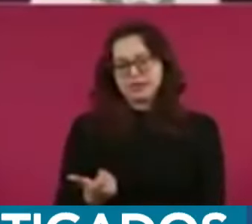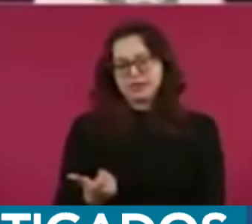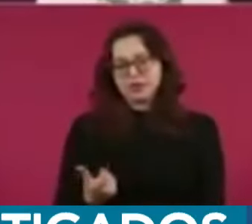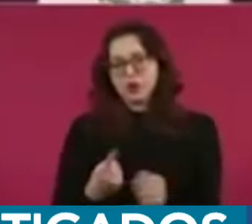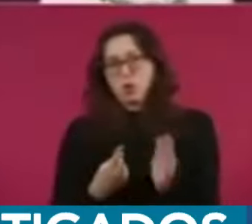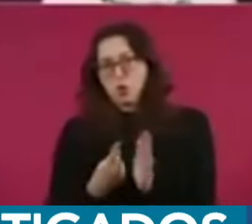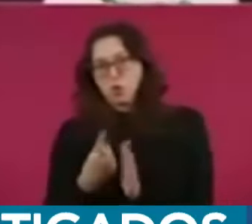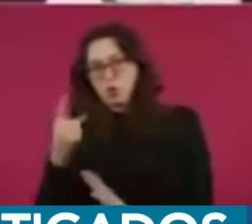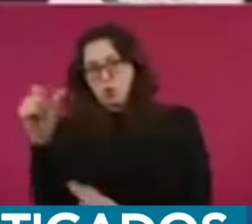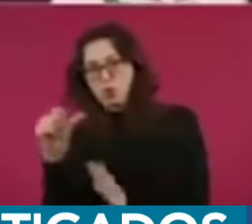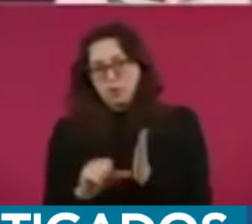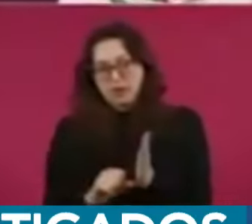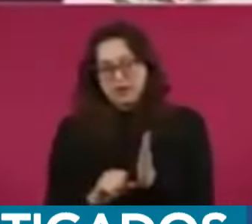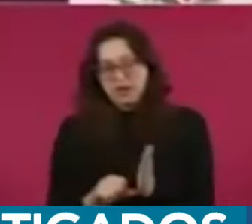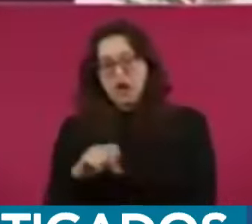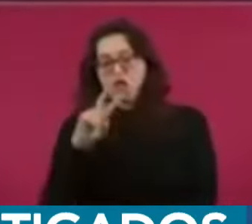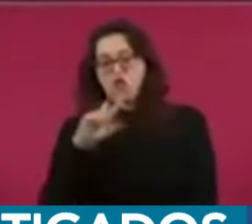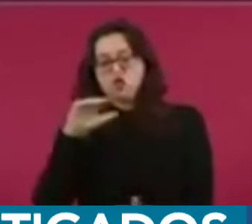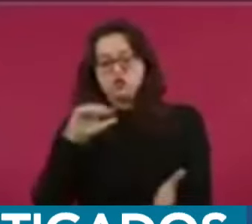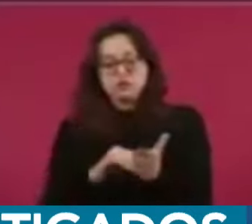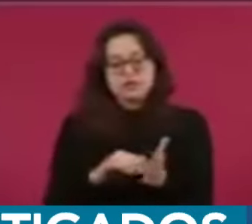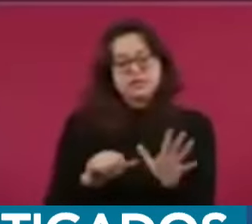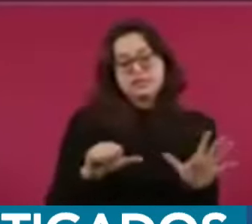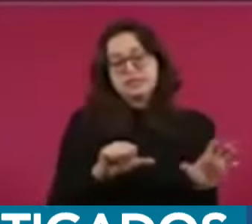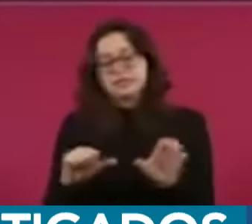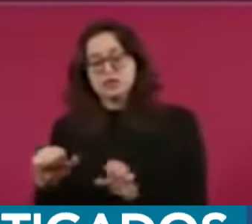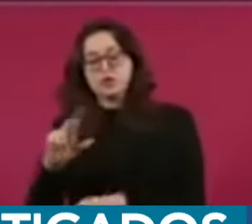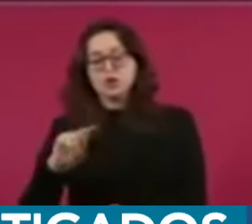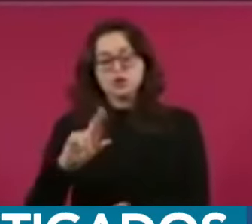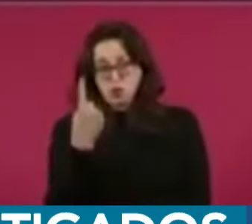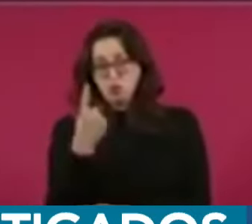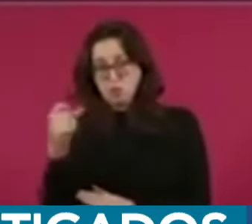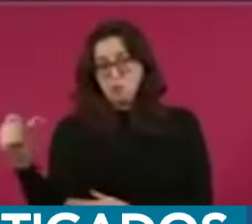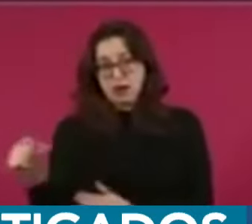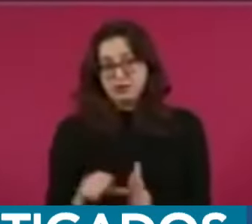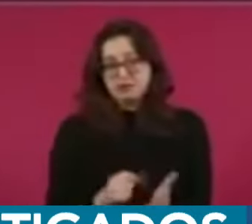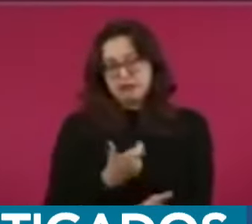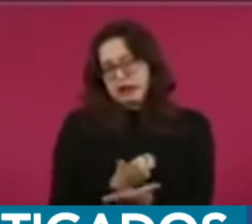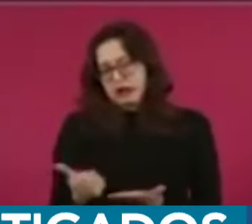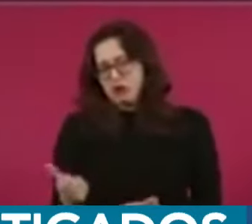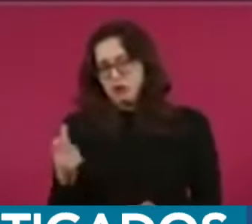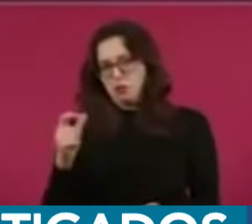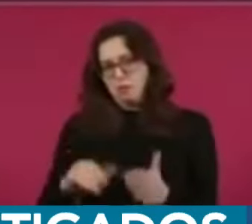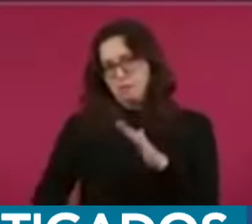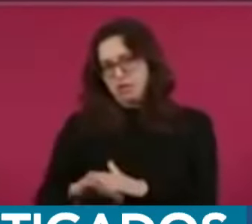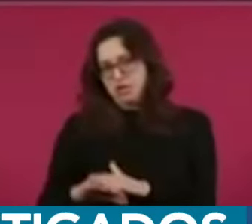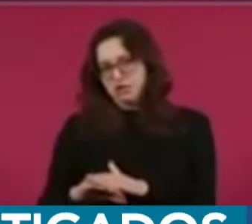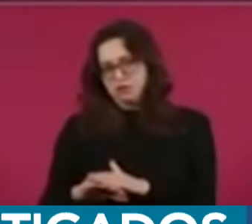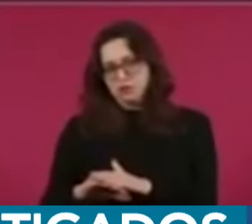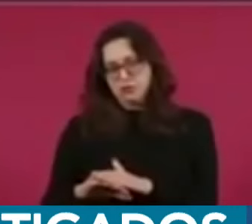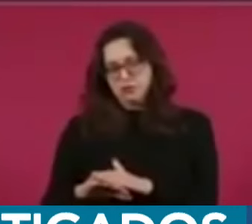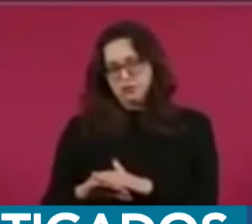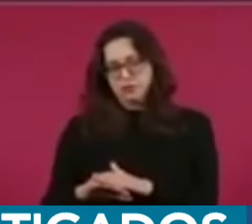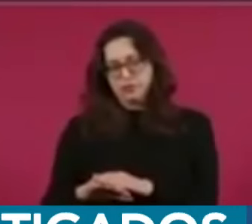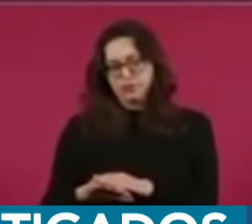empresas de fachada para obtener contratos por más de 927 millones de dólares. El legislador